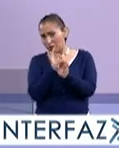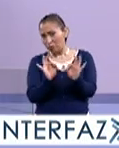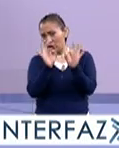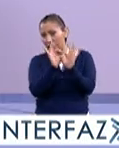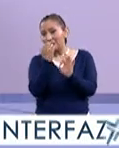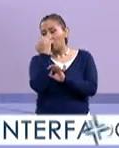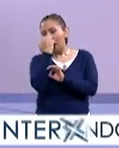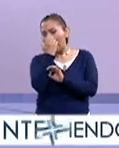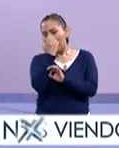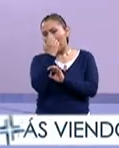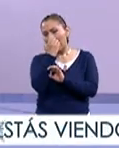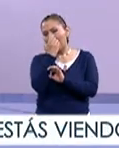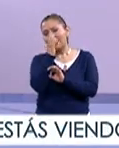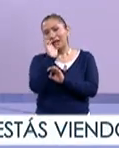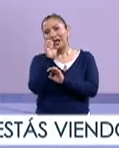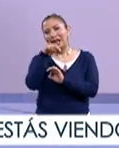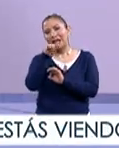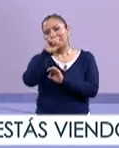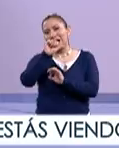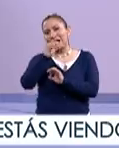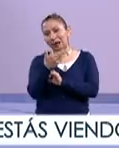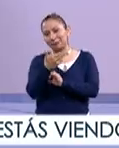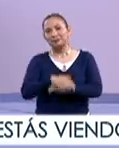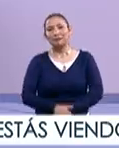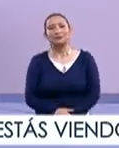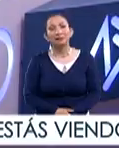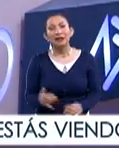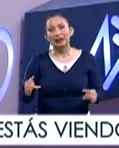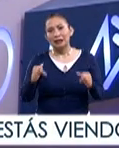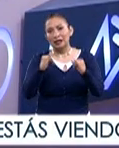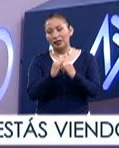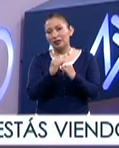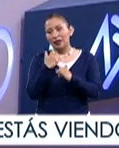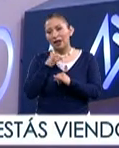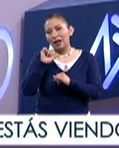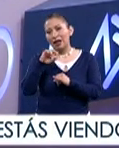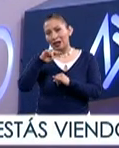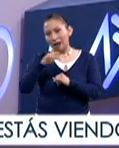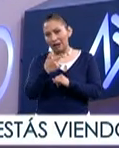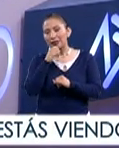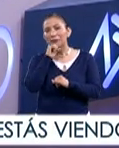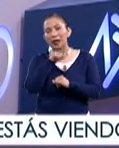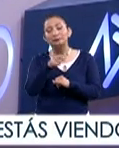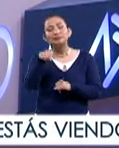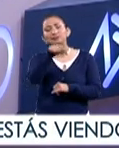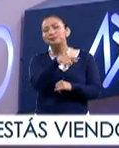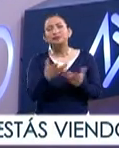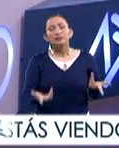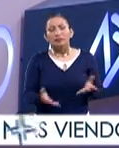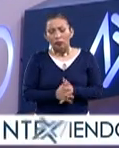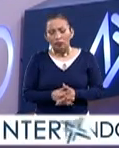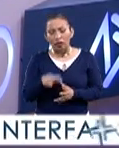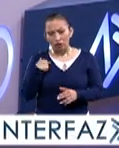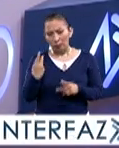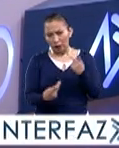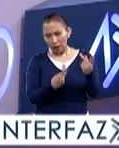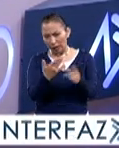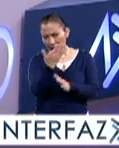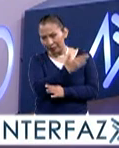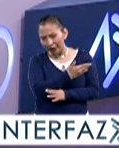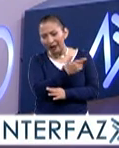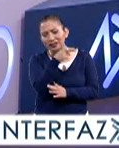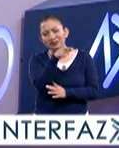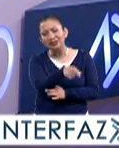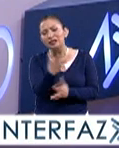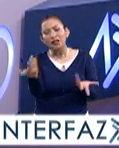Escuela Nacional de Antropología e Historia del Instituto Nacional de Antropología e Historia. Y bueno, yo preguntaba un poco